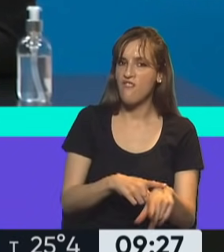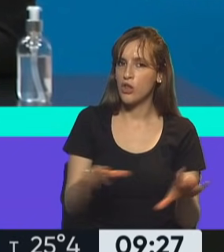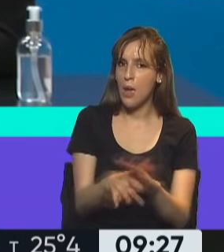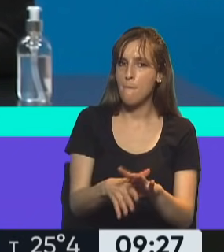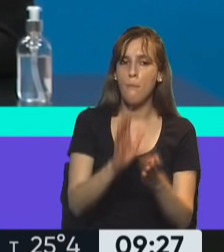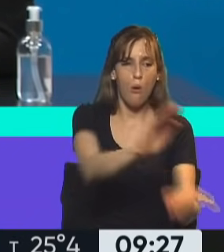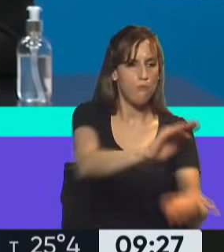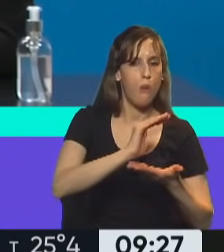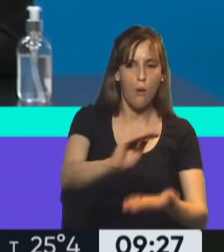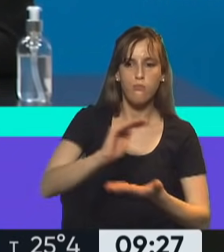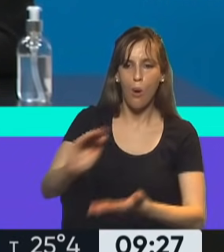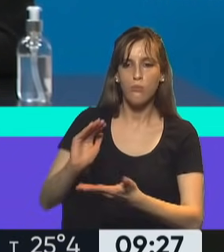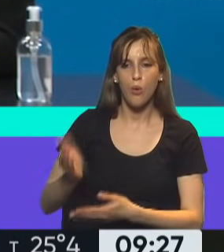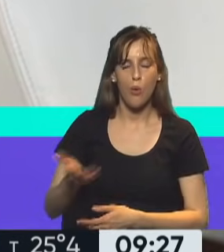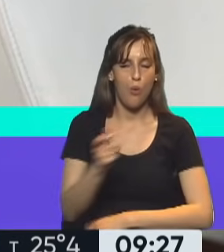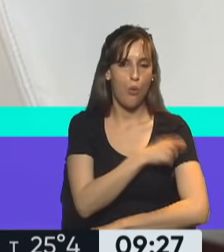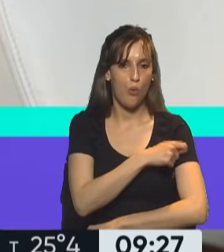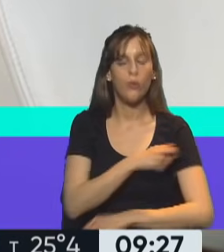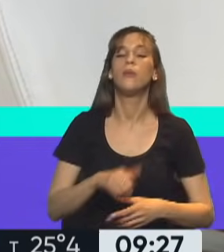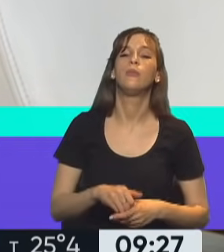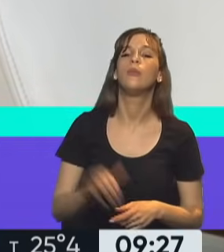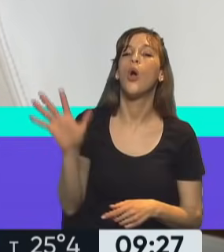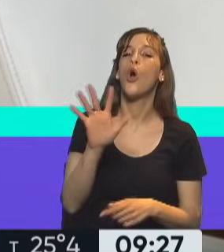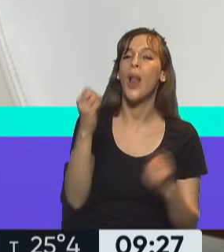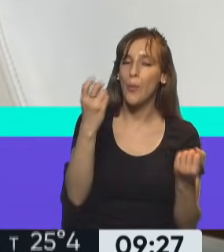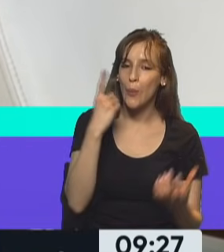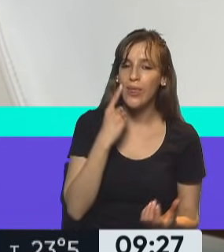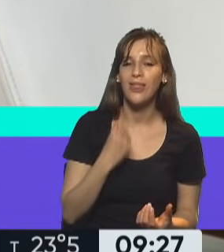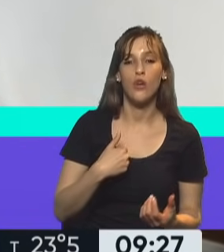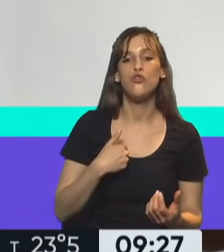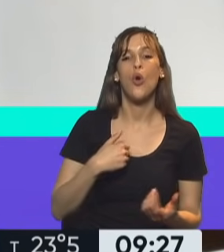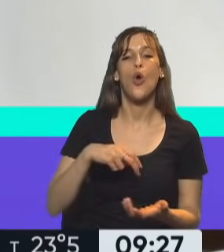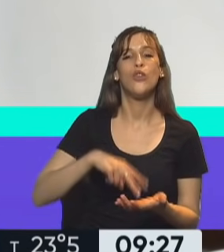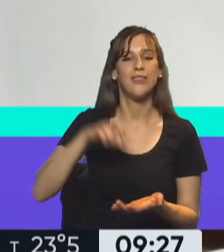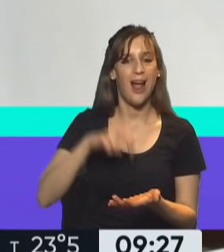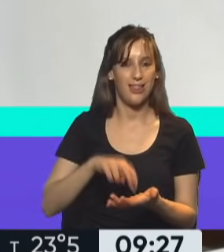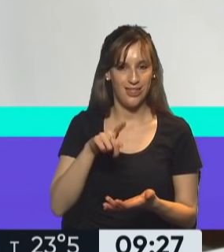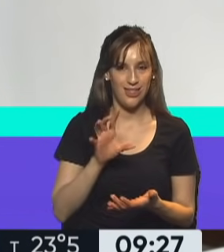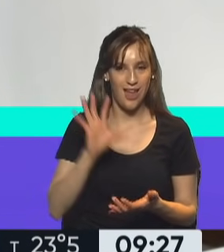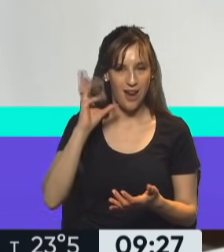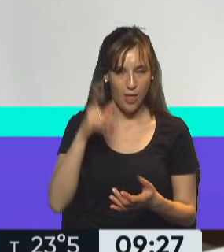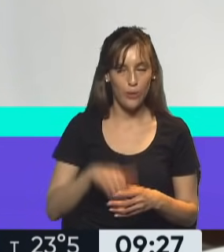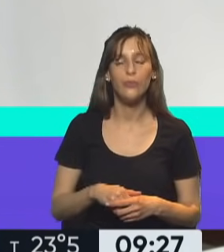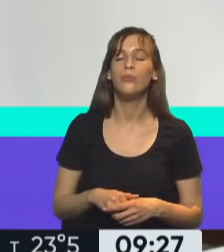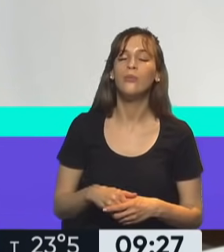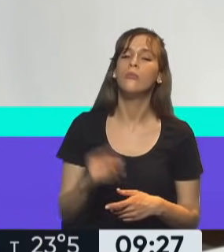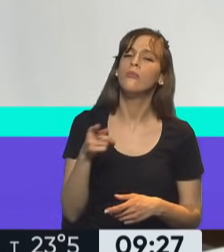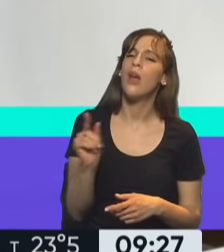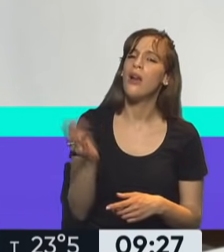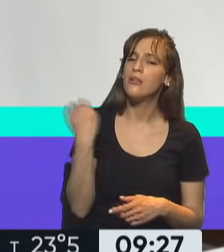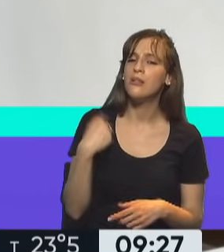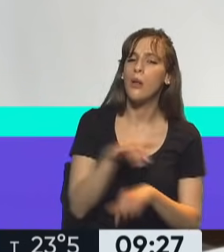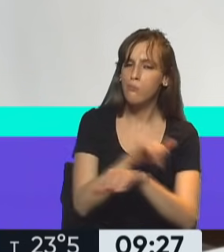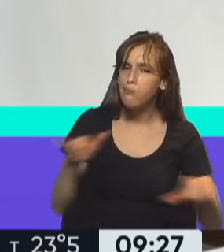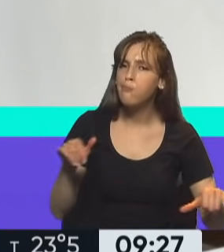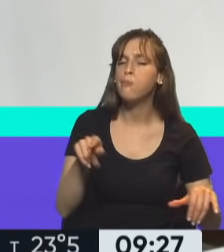Ministros, buen día. Jean Libares, de Multivisión Federal de Salta. Ministra, recién usted en el anuncio marcaba que las